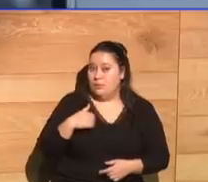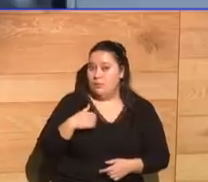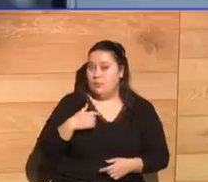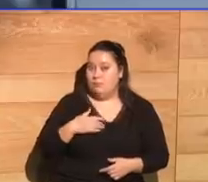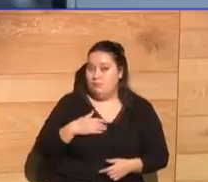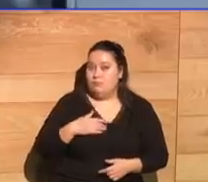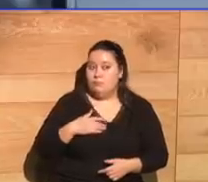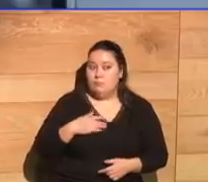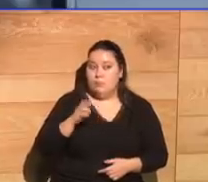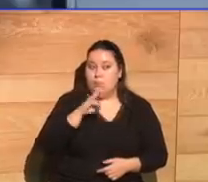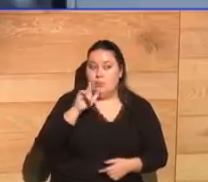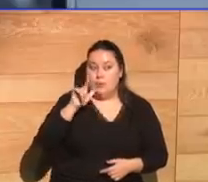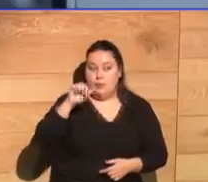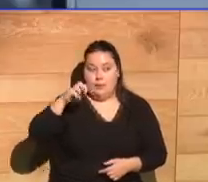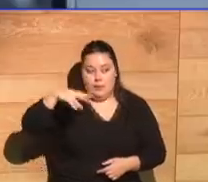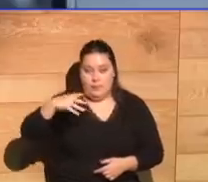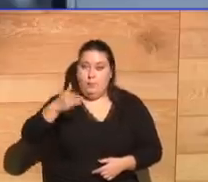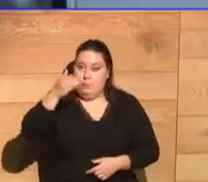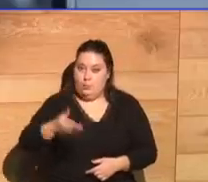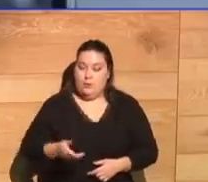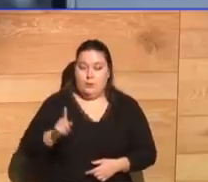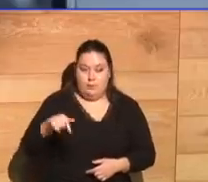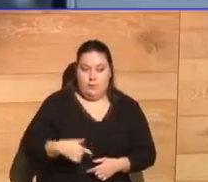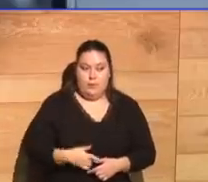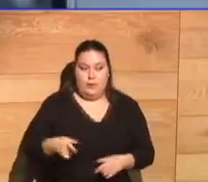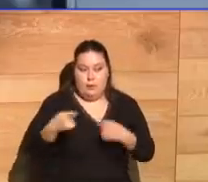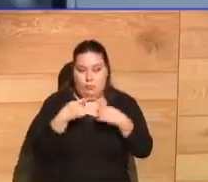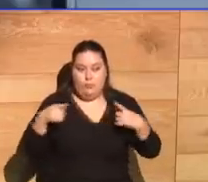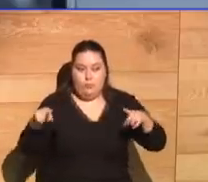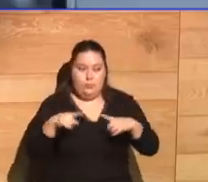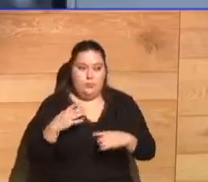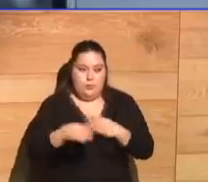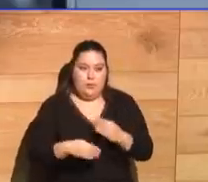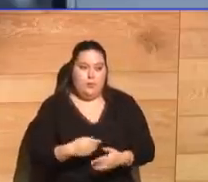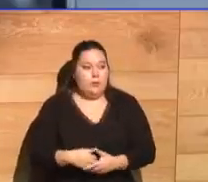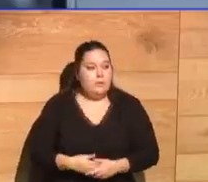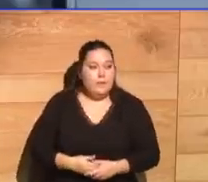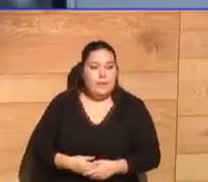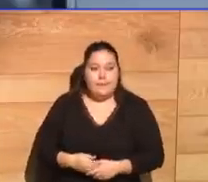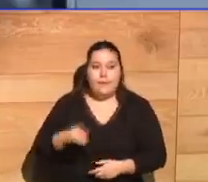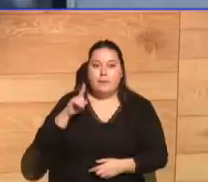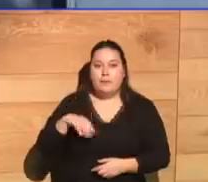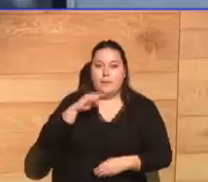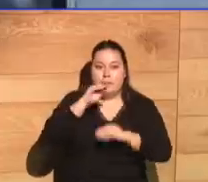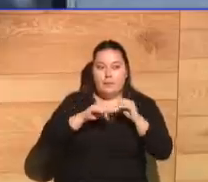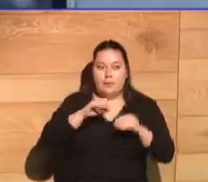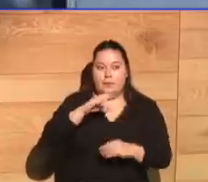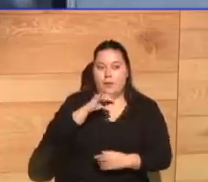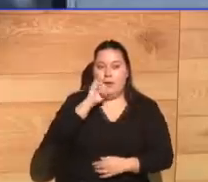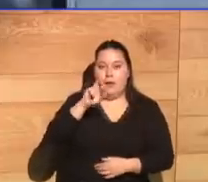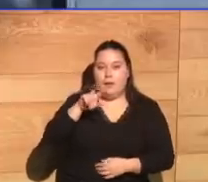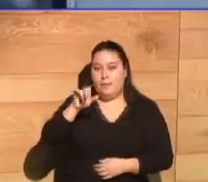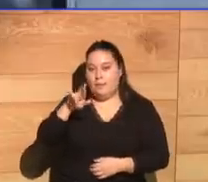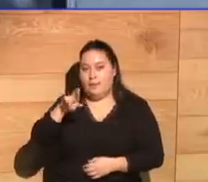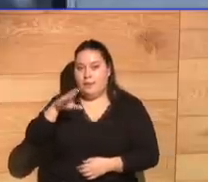entrar en Williams también, ¿no? En la importancia de la música. Sin dejar de lado que en algún momento habrá que preguntarle a Javier Cansado por qué a su casa